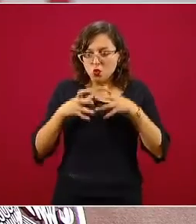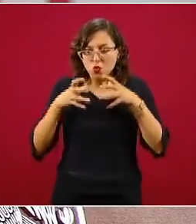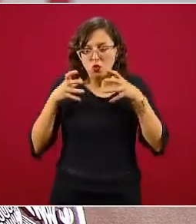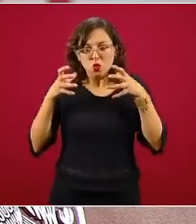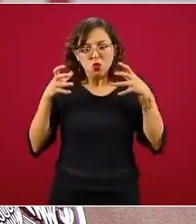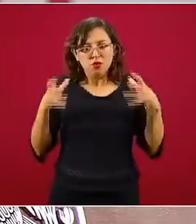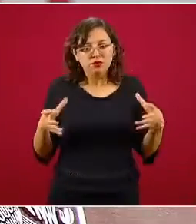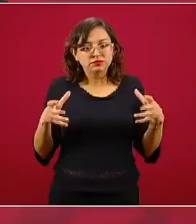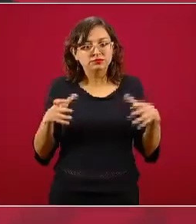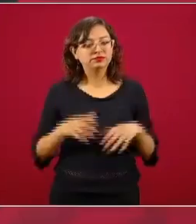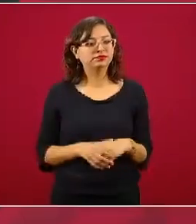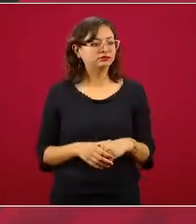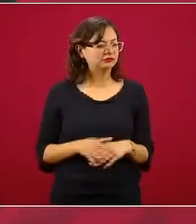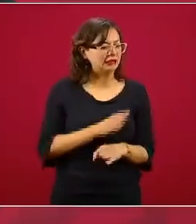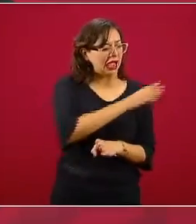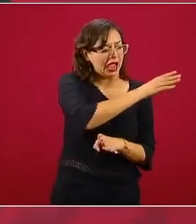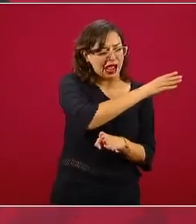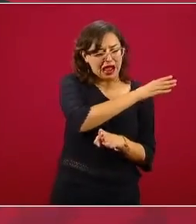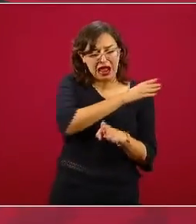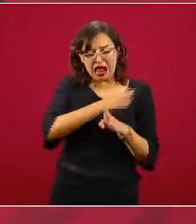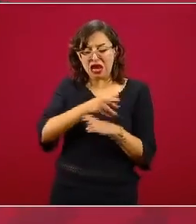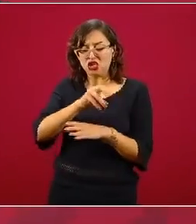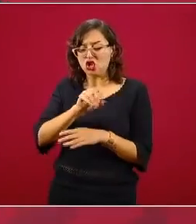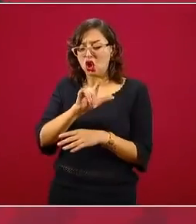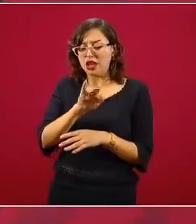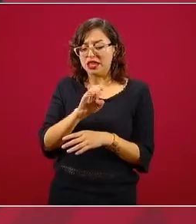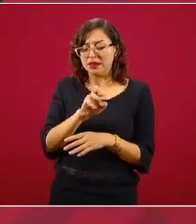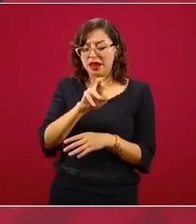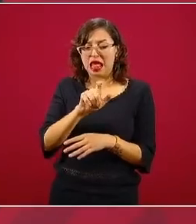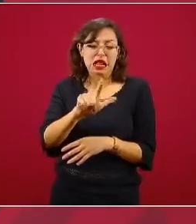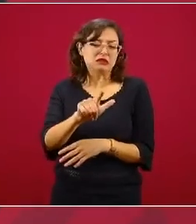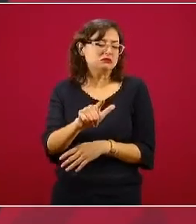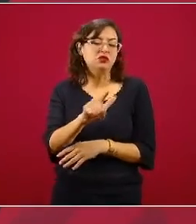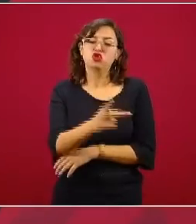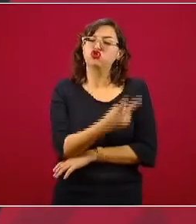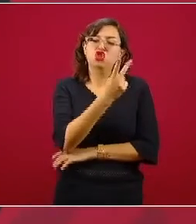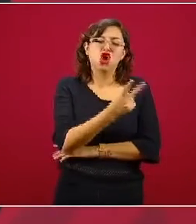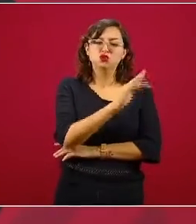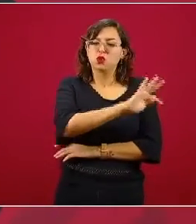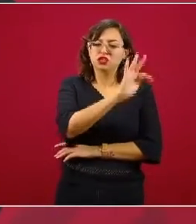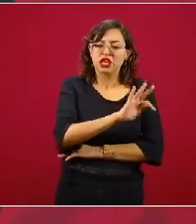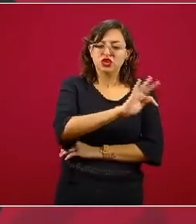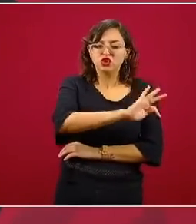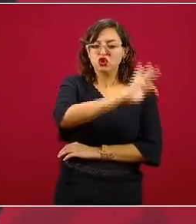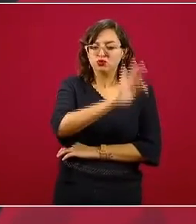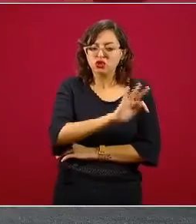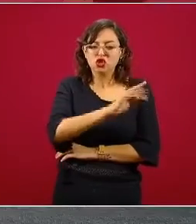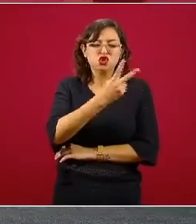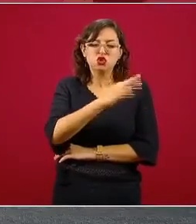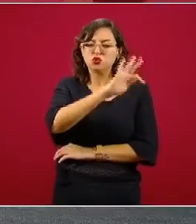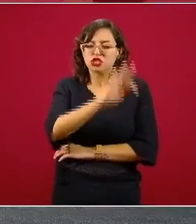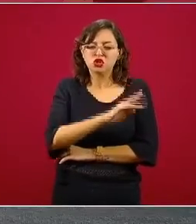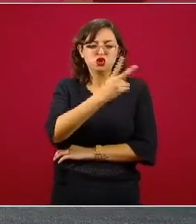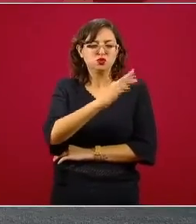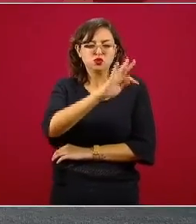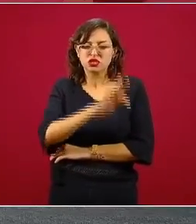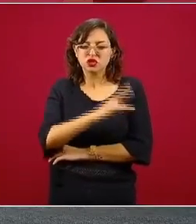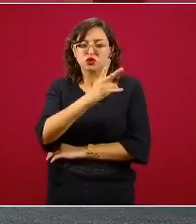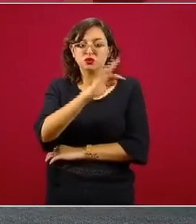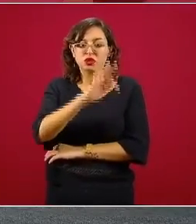cuando en todo el periodo neoliberal el crecimiento fue 2%, y en ese sexenio